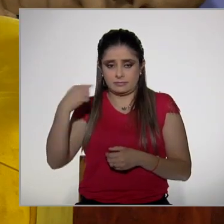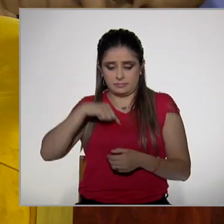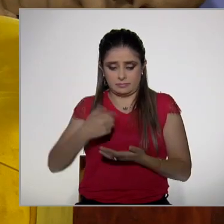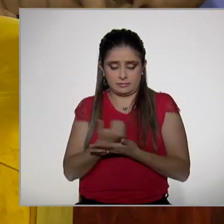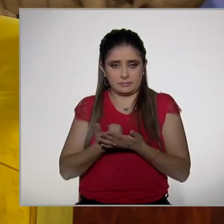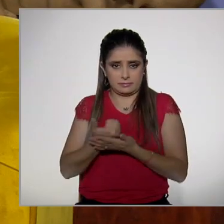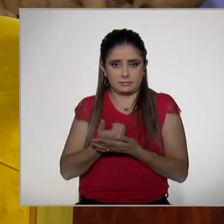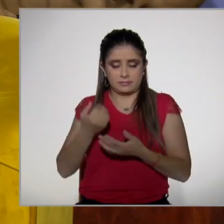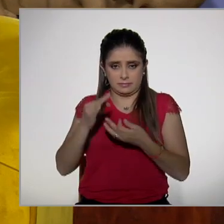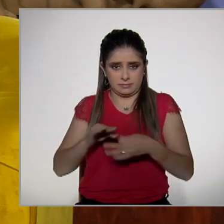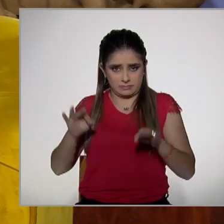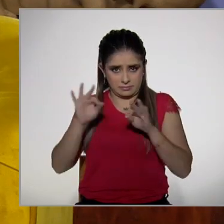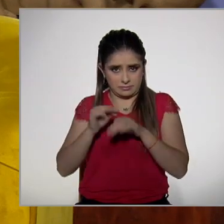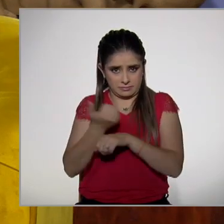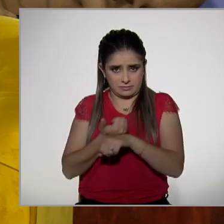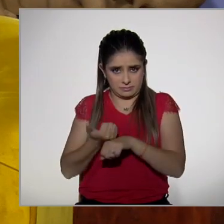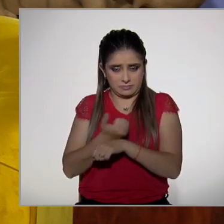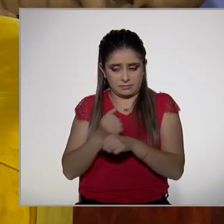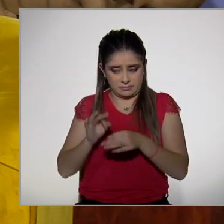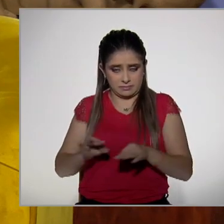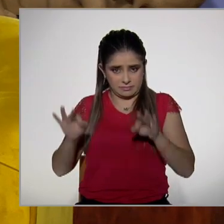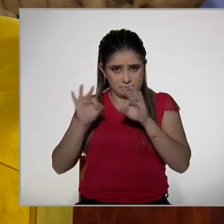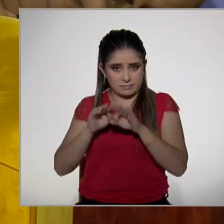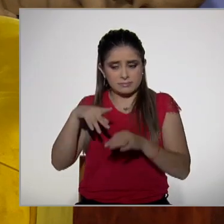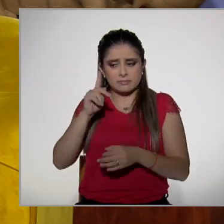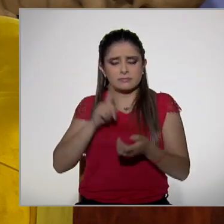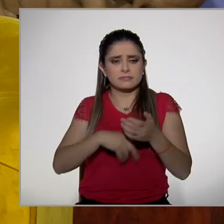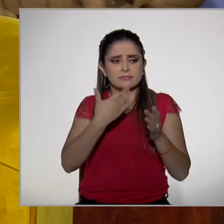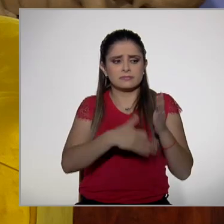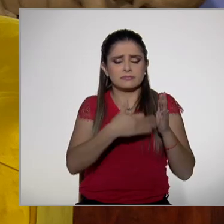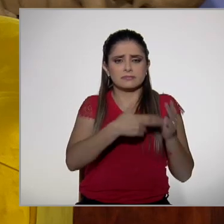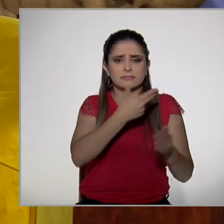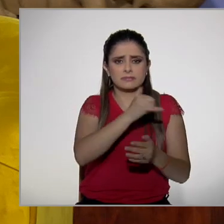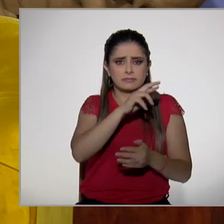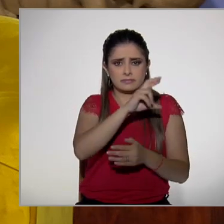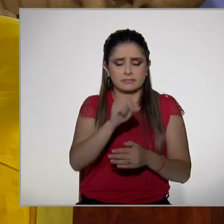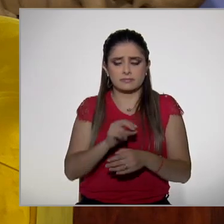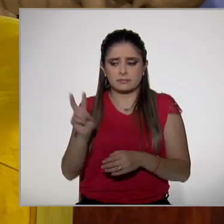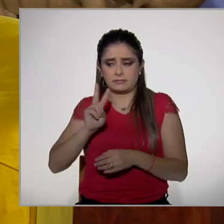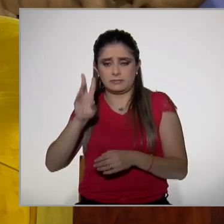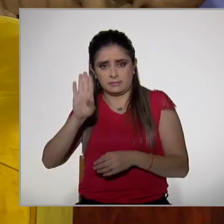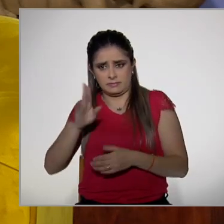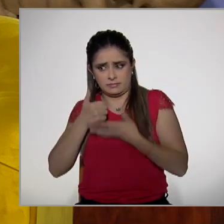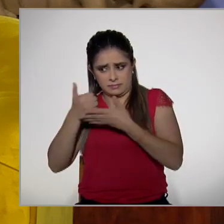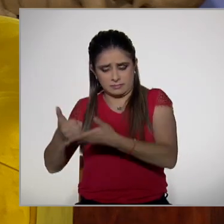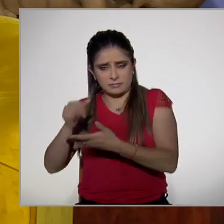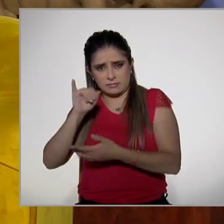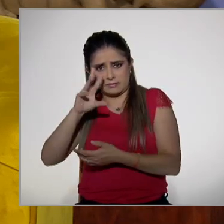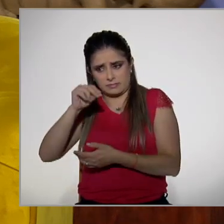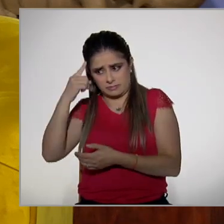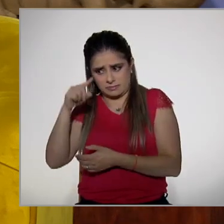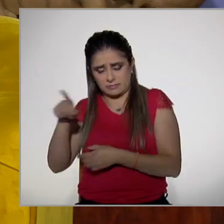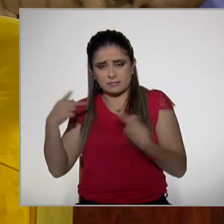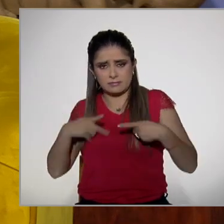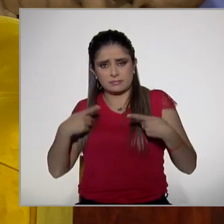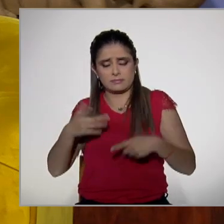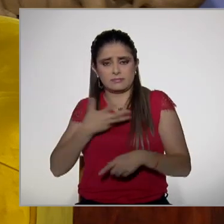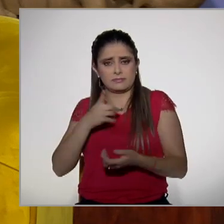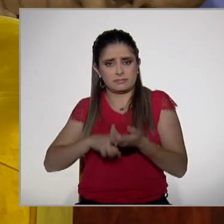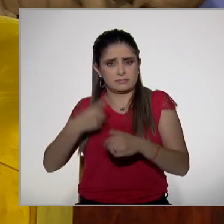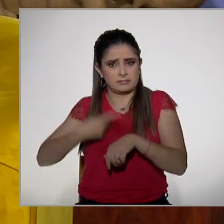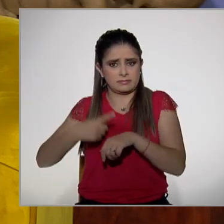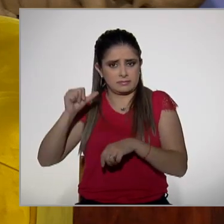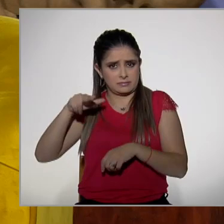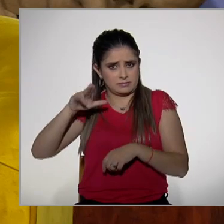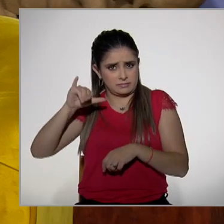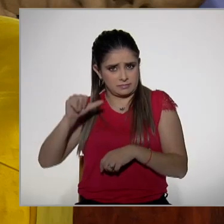lo que están comentando es que hay una deficiencia de hierro o sea la vitamina vélez ayuda o no les ayuda a los pacientes con anemia